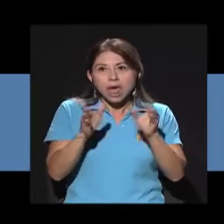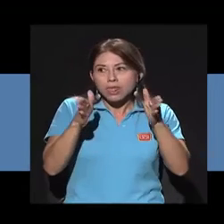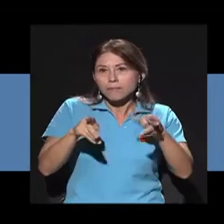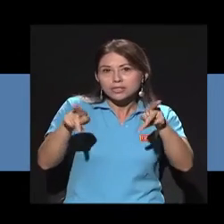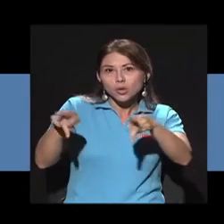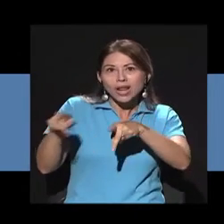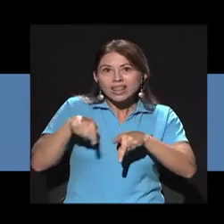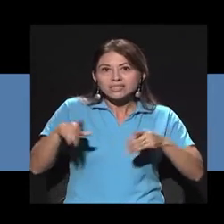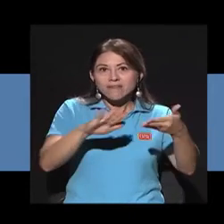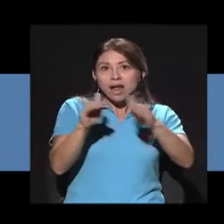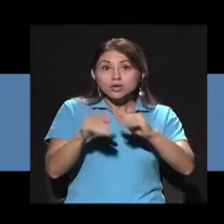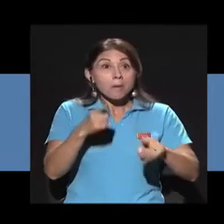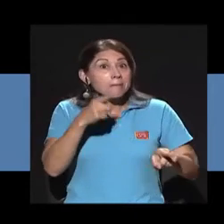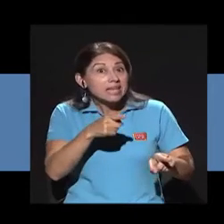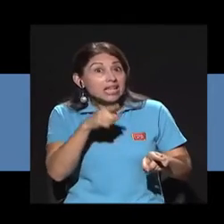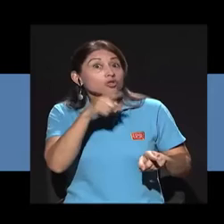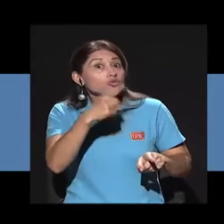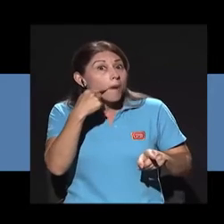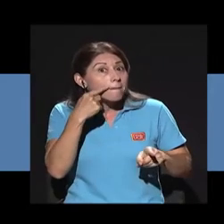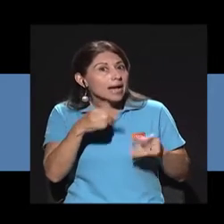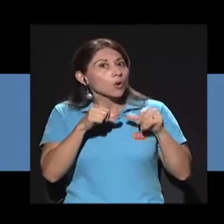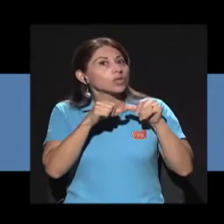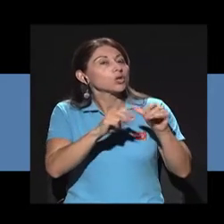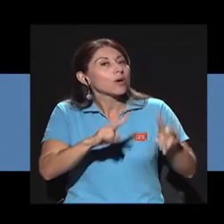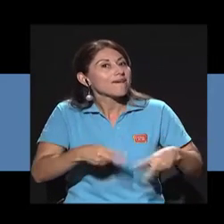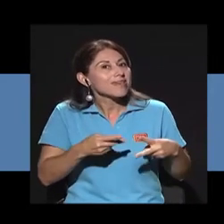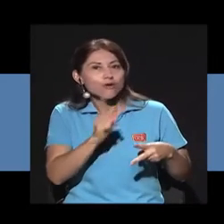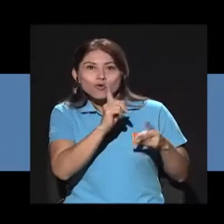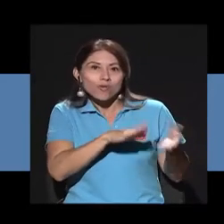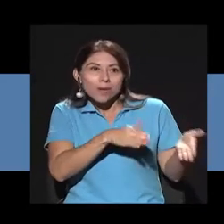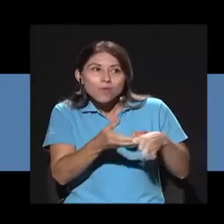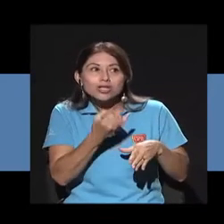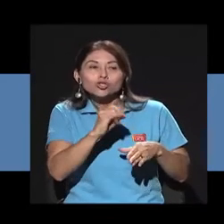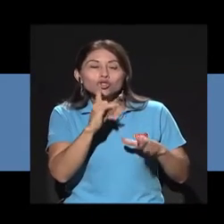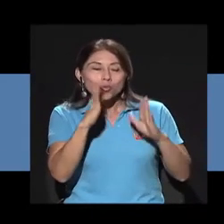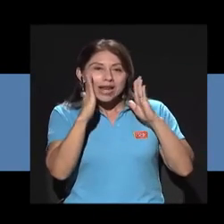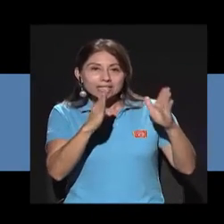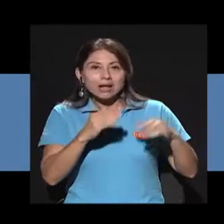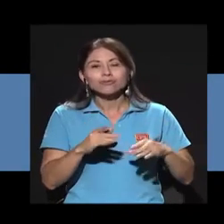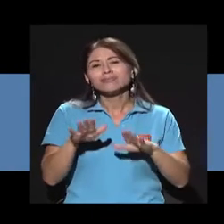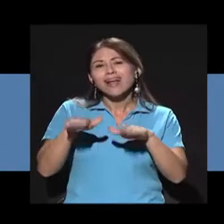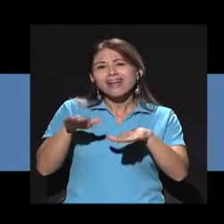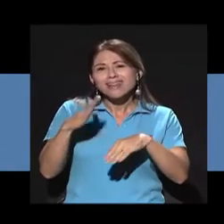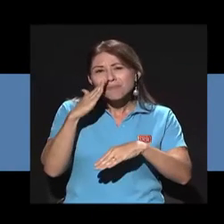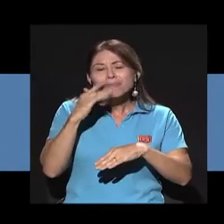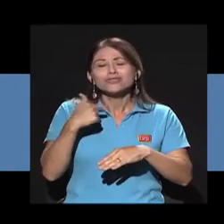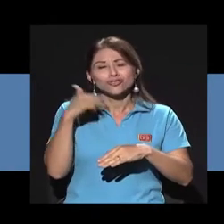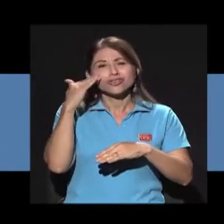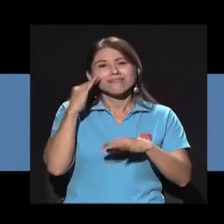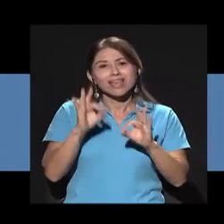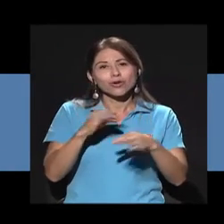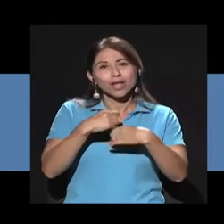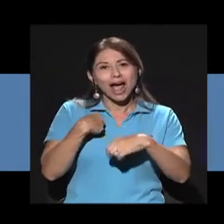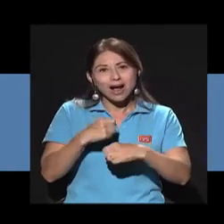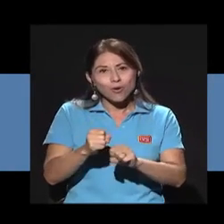barrio. Mira, que tu papá seguiría vivo si me hubiera hecho caso. Tranquila, mami, que yo sé bien lo que